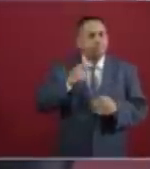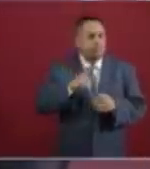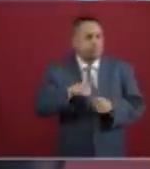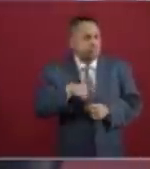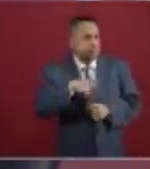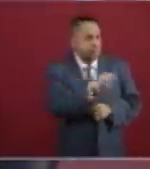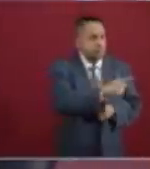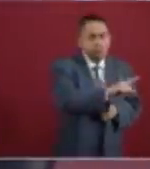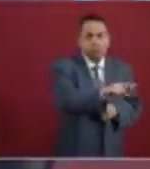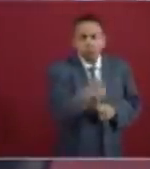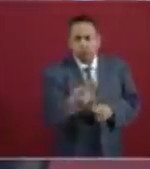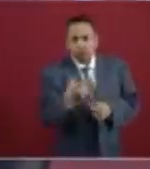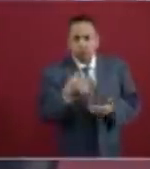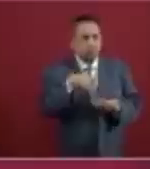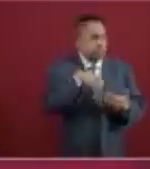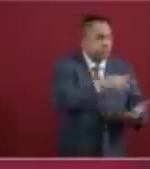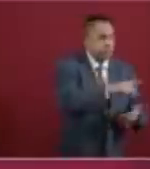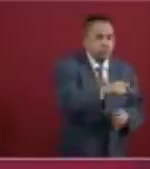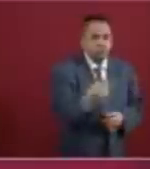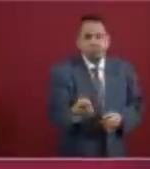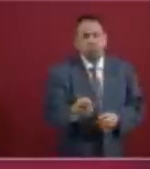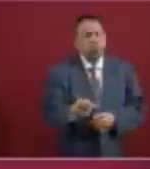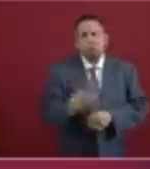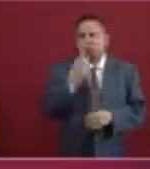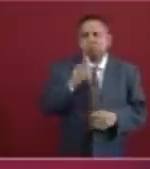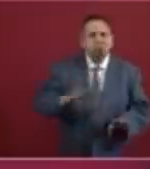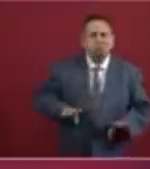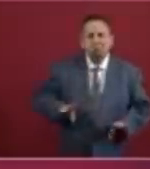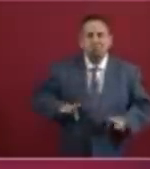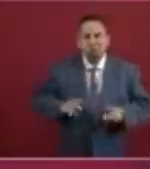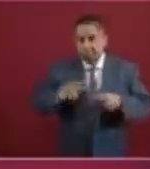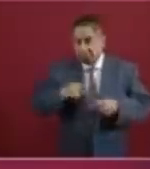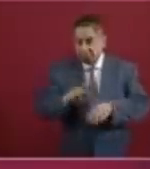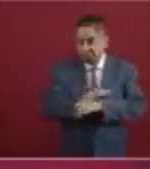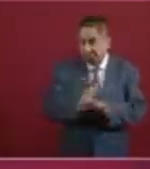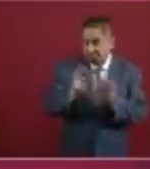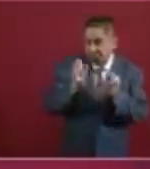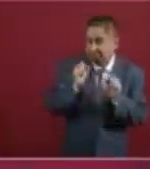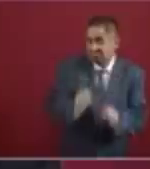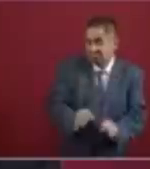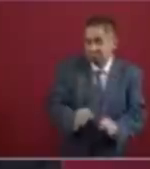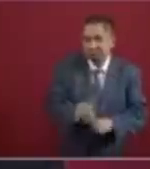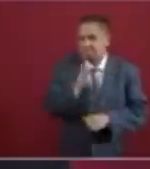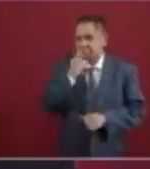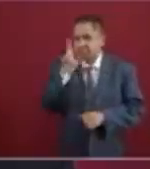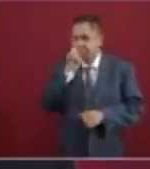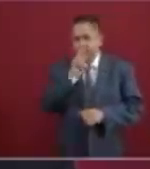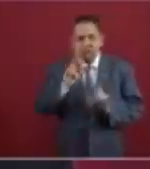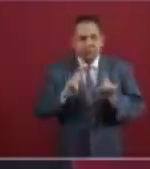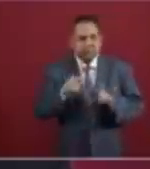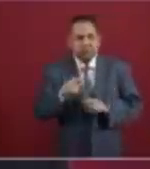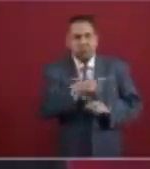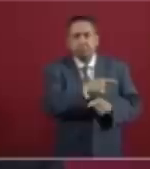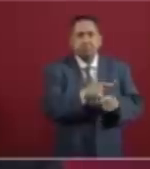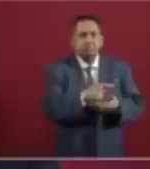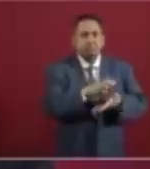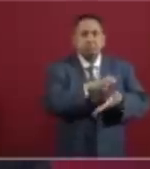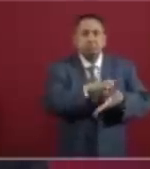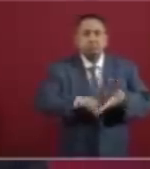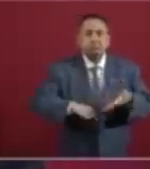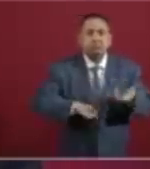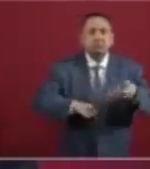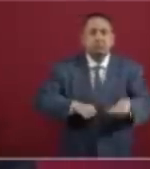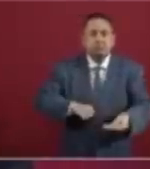no es garantía de que se beneficie la gente. Se queda el